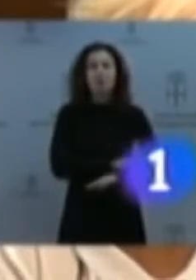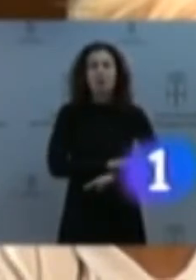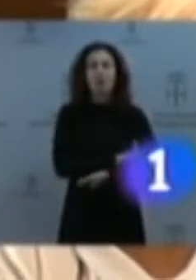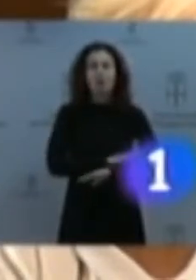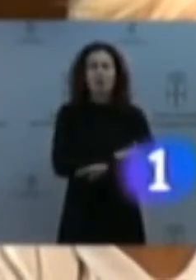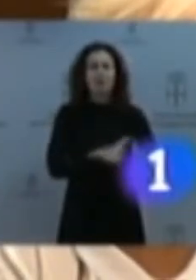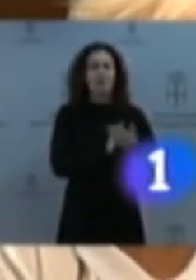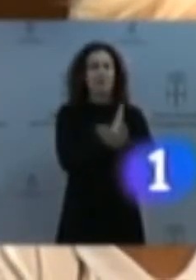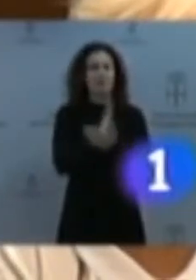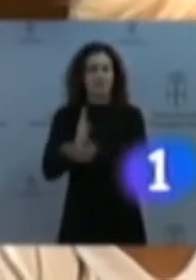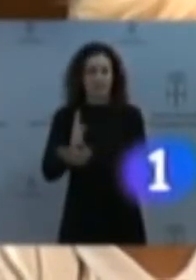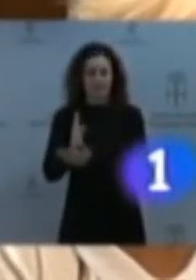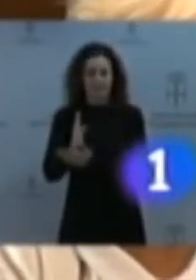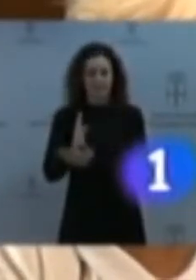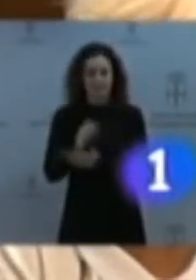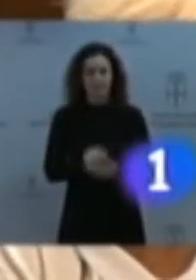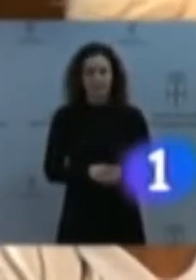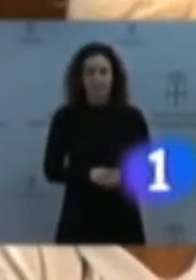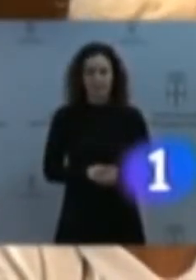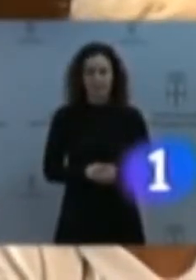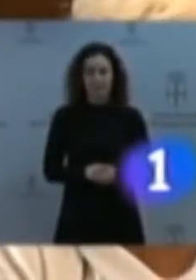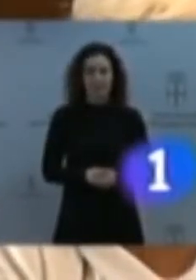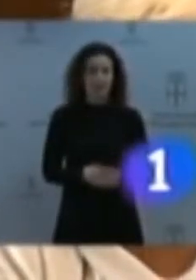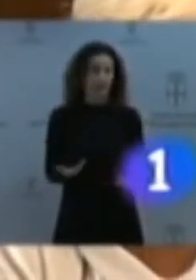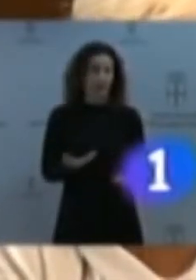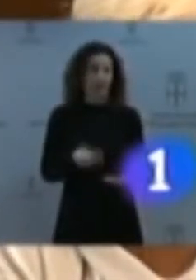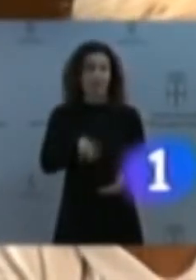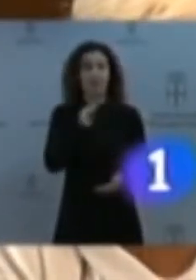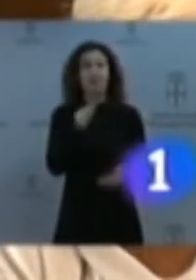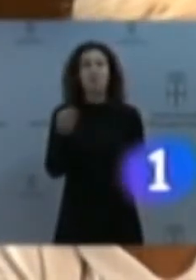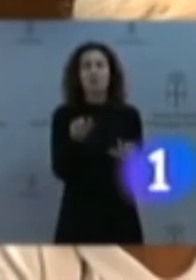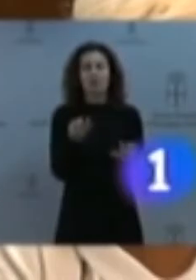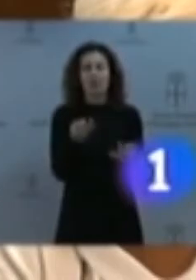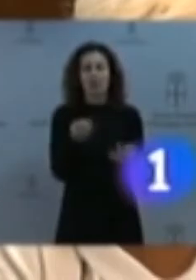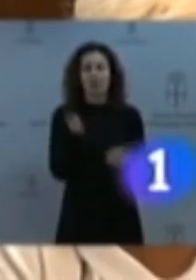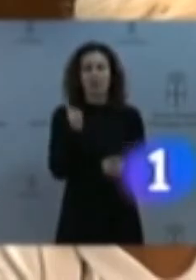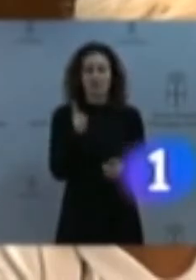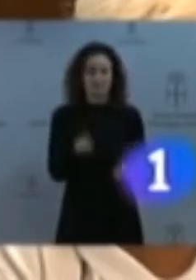Nosotros entendemos que solo pueden venir por la compra de voluntades y por eso su silencio nos parece preocupante.